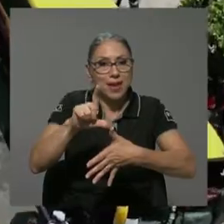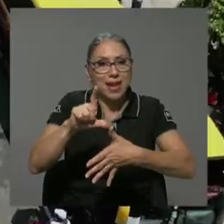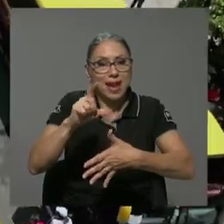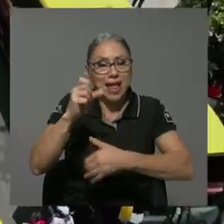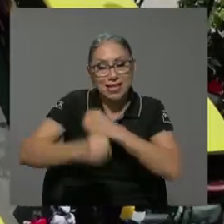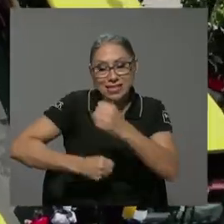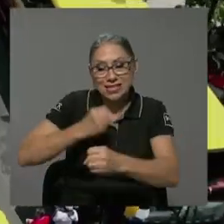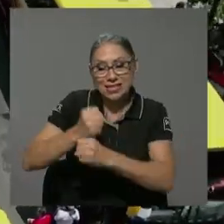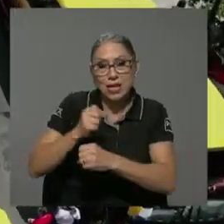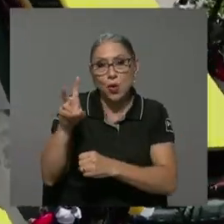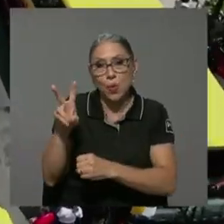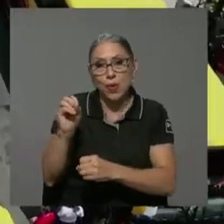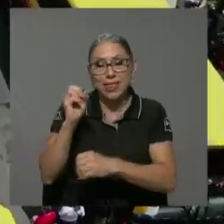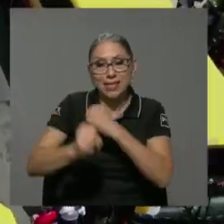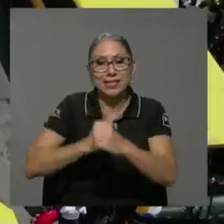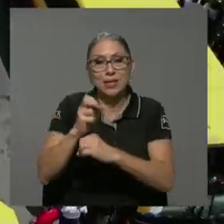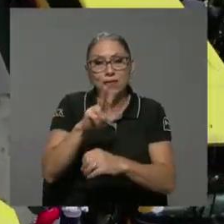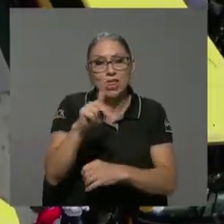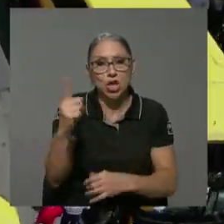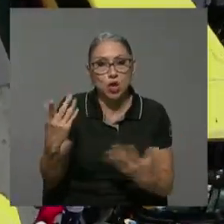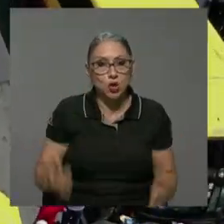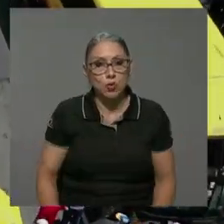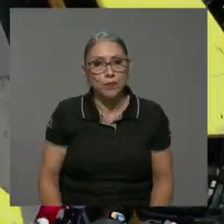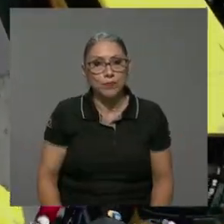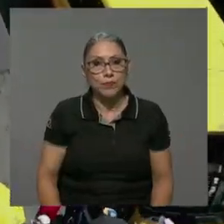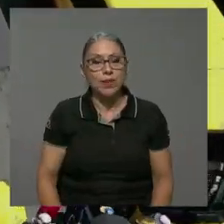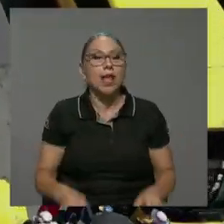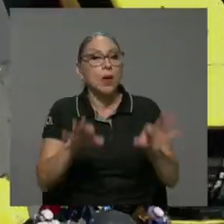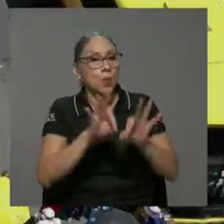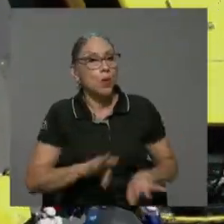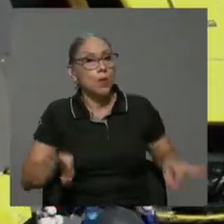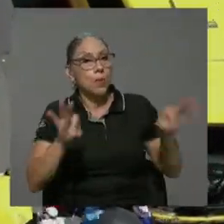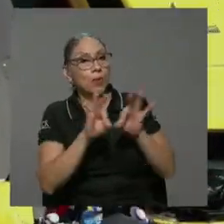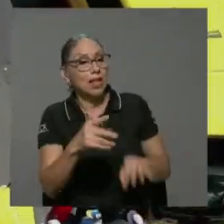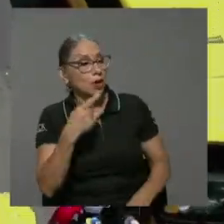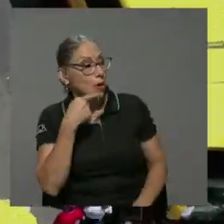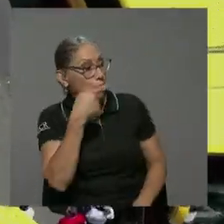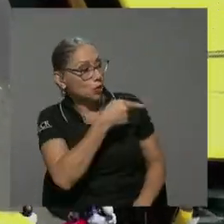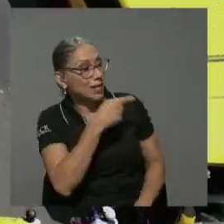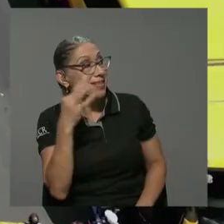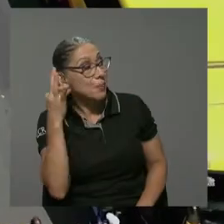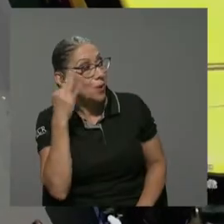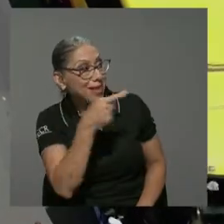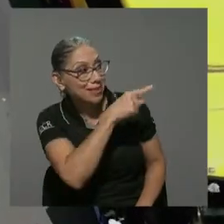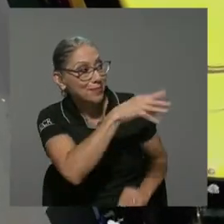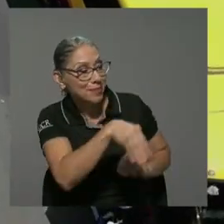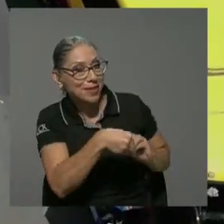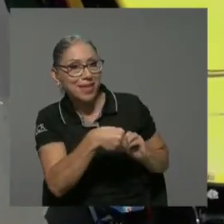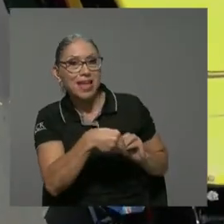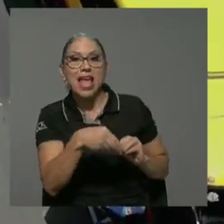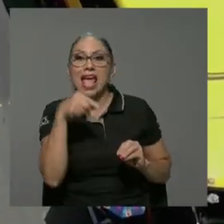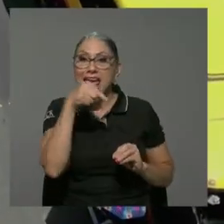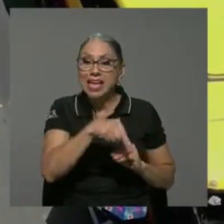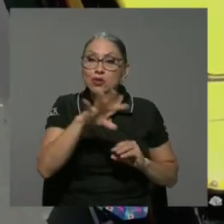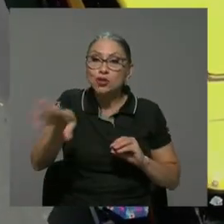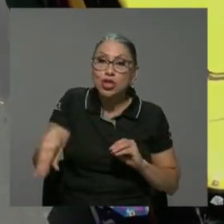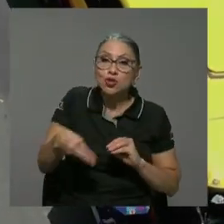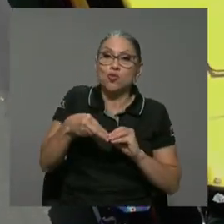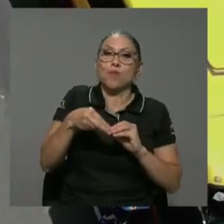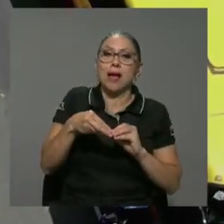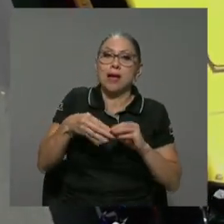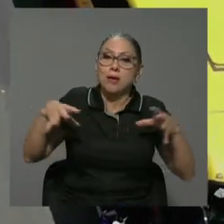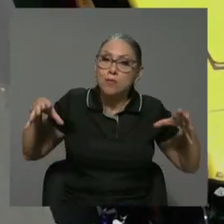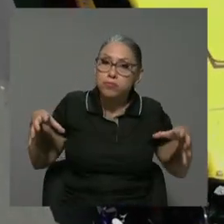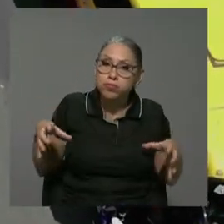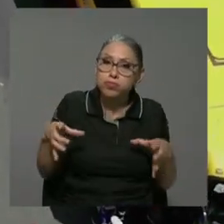me parece un punto muy interesante el que apuntás, y que, bueno, yo creo que en lo que decía Valentina, yo creo que se suma, ¿no?, a los retos que tenemos como movimiento y también como